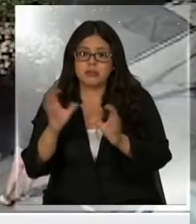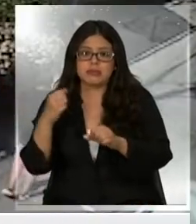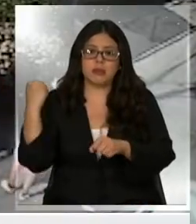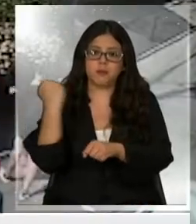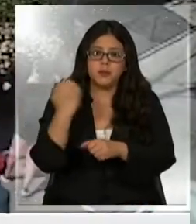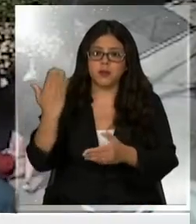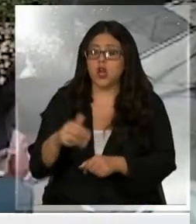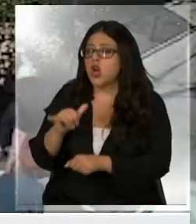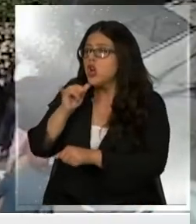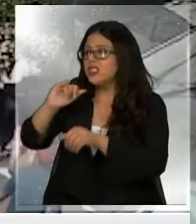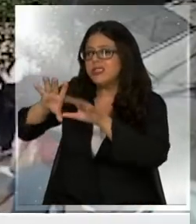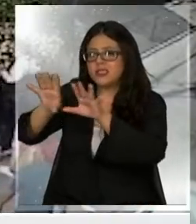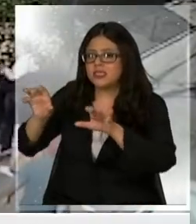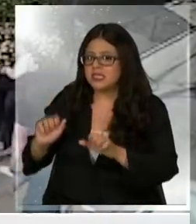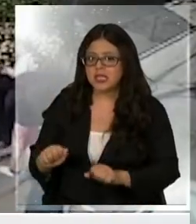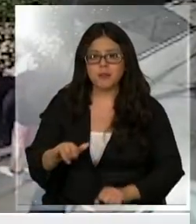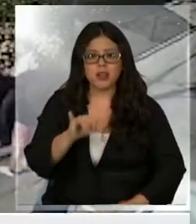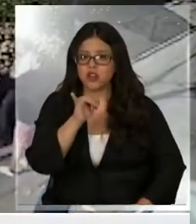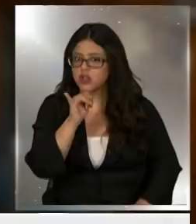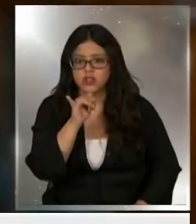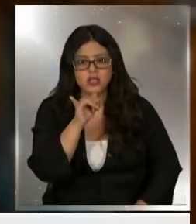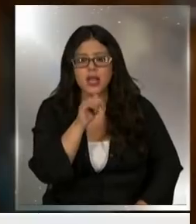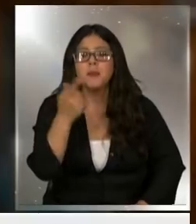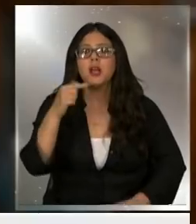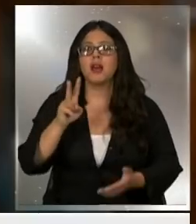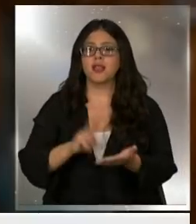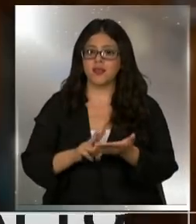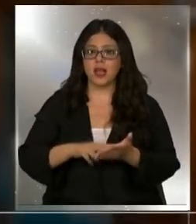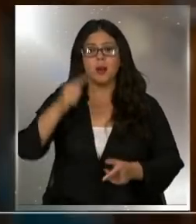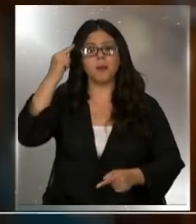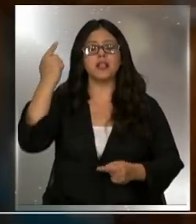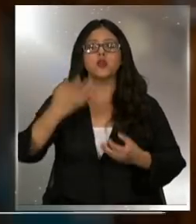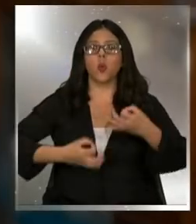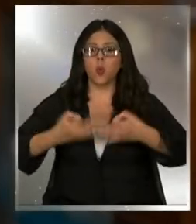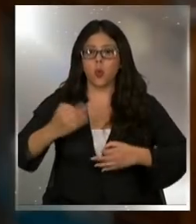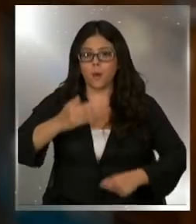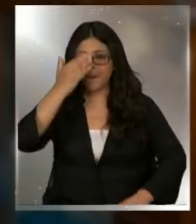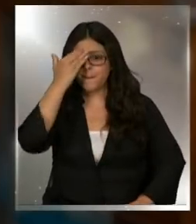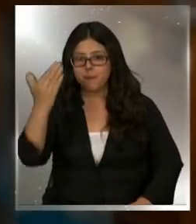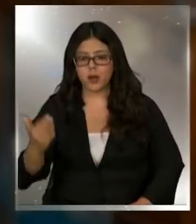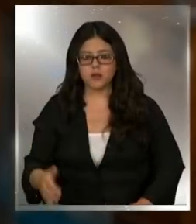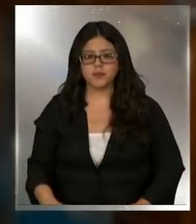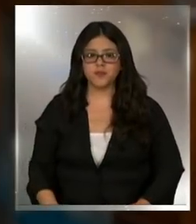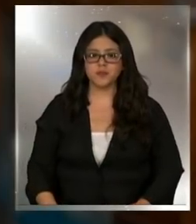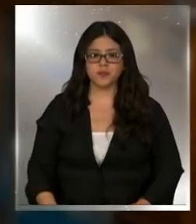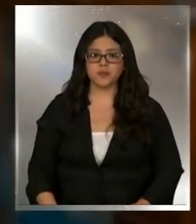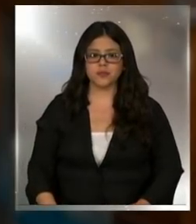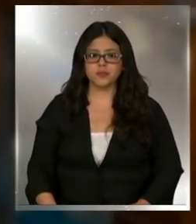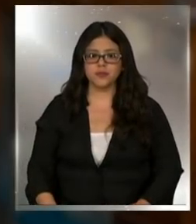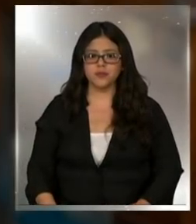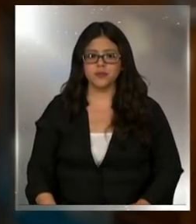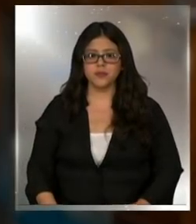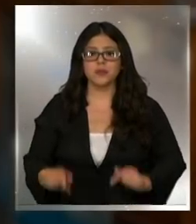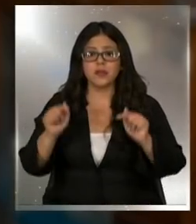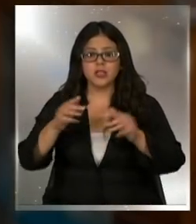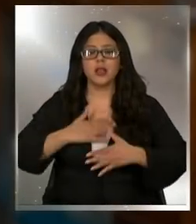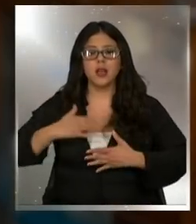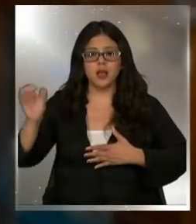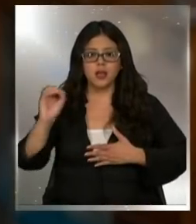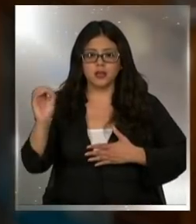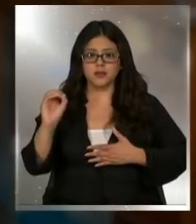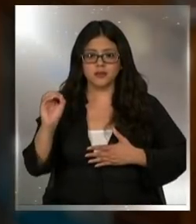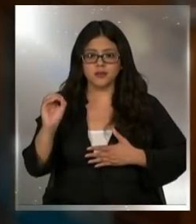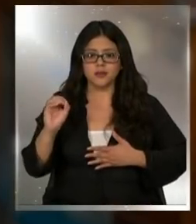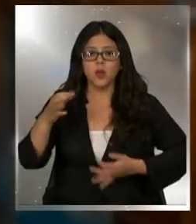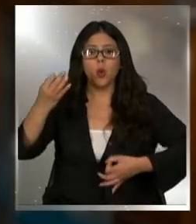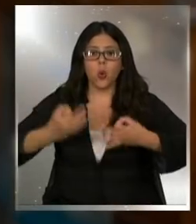no sé si será el sistema, no será el sistema, pero la verdad es que encuentro que la justicia es la que está mala. Eso es mi parecer.